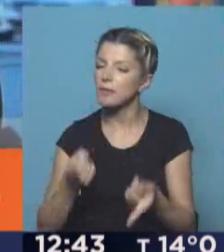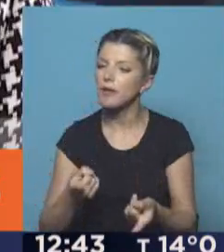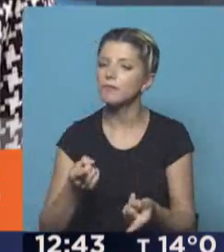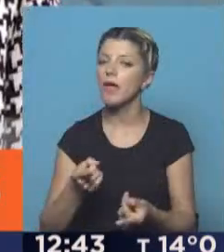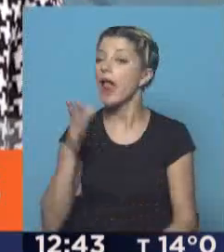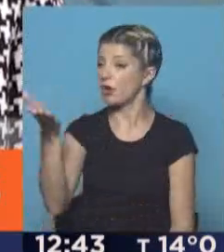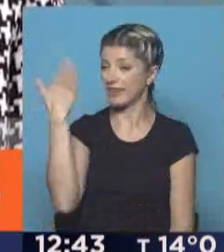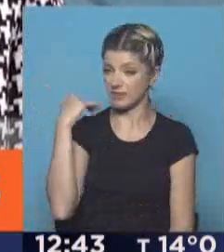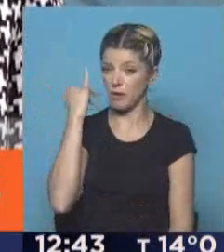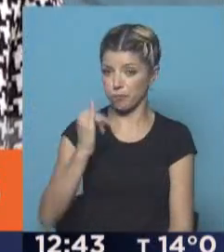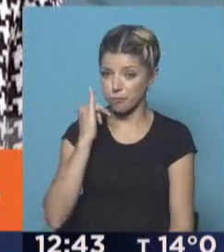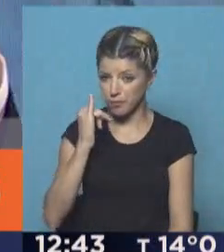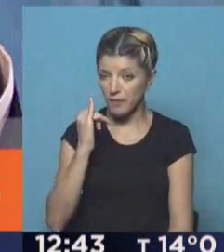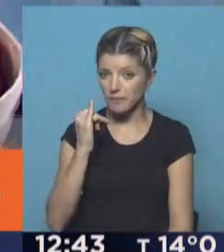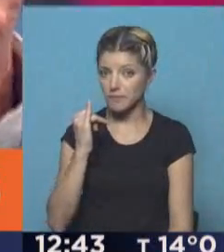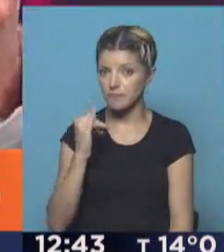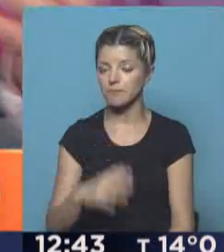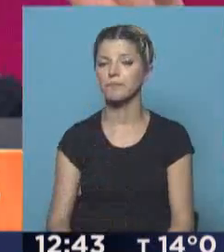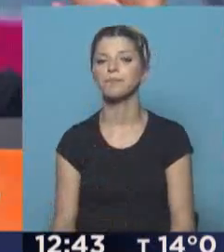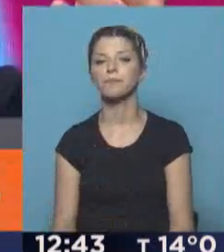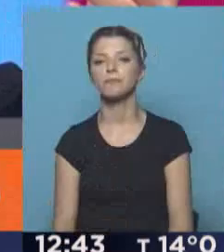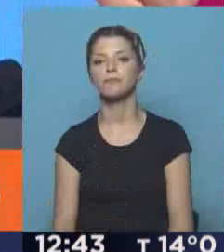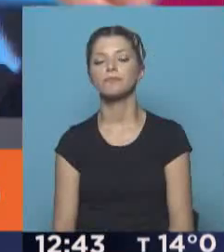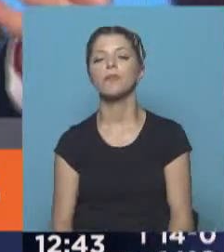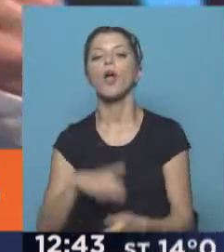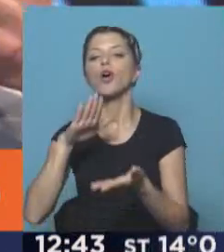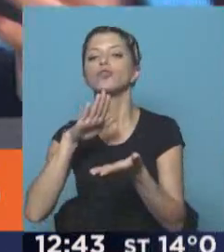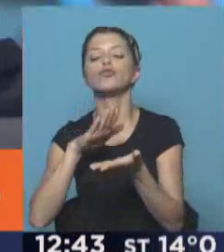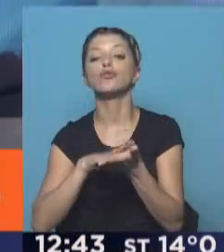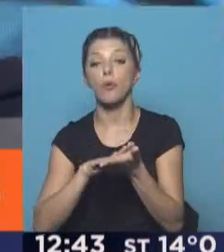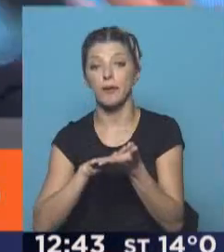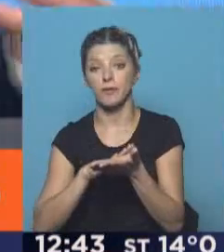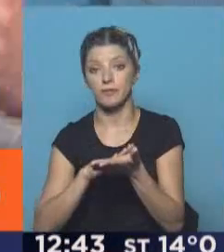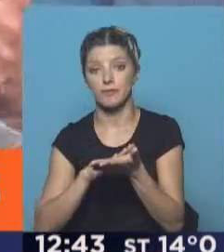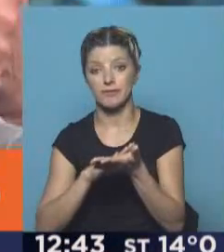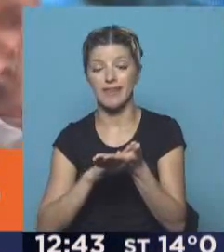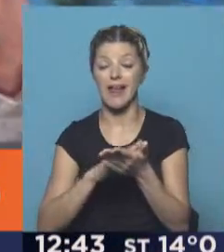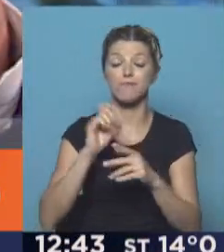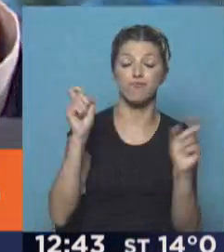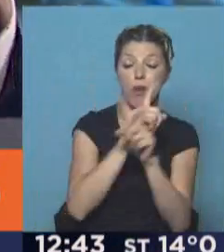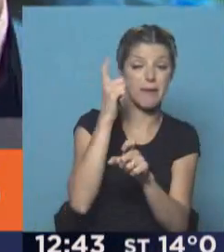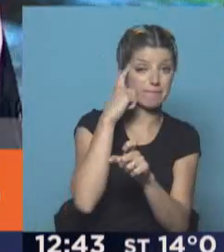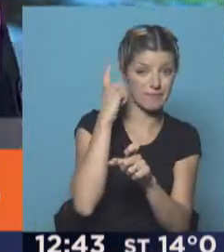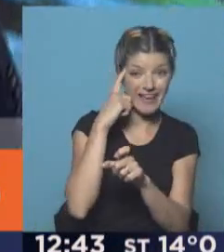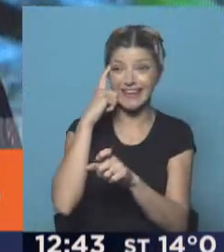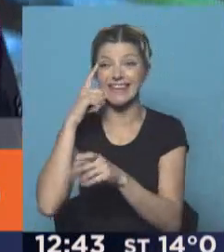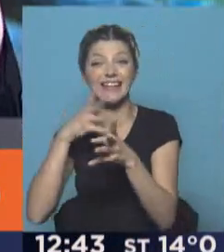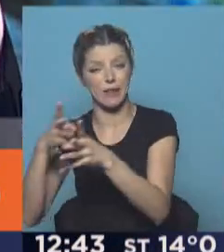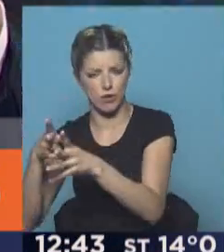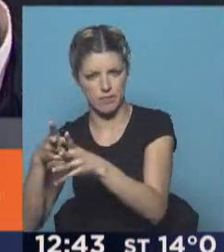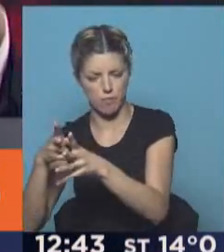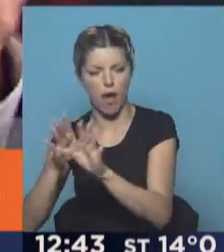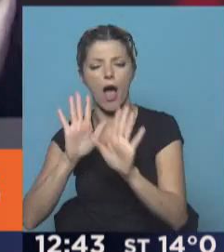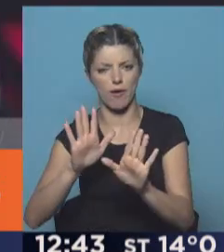al principio, que hablábamos el sábado pasado, de la cruz entre la desestabilización psiquiátrica y el terrorismo. Si es un